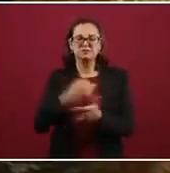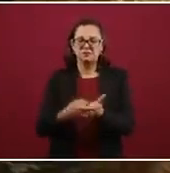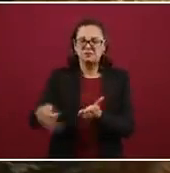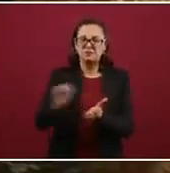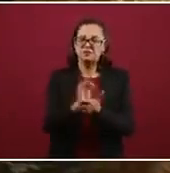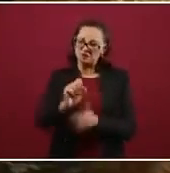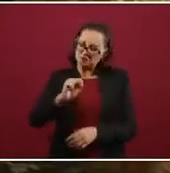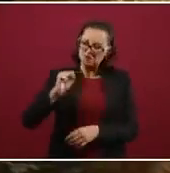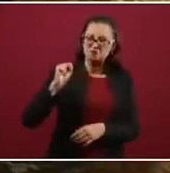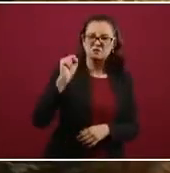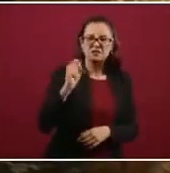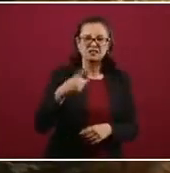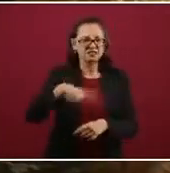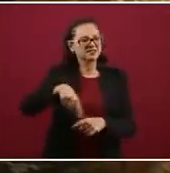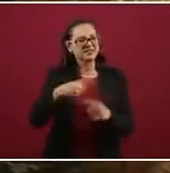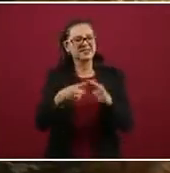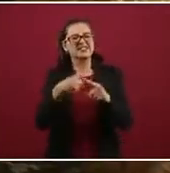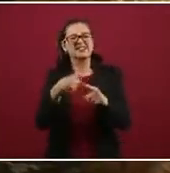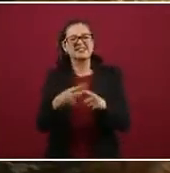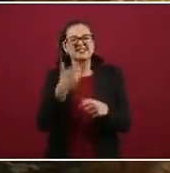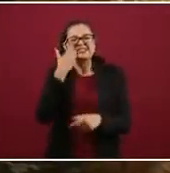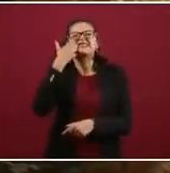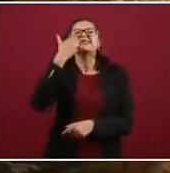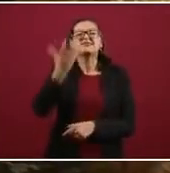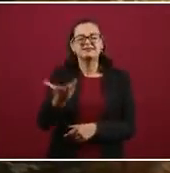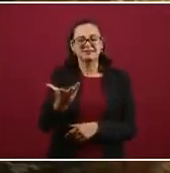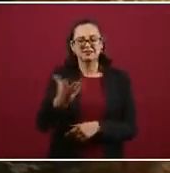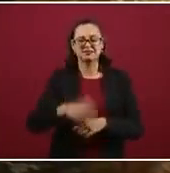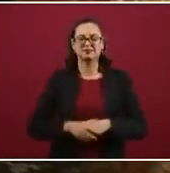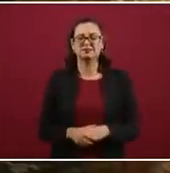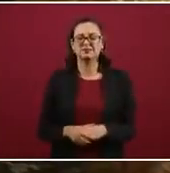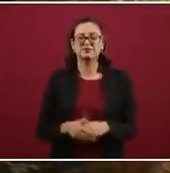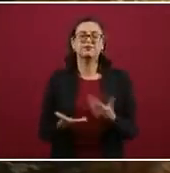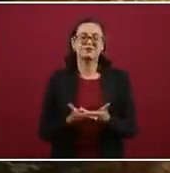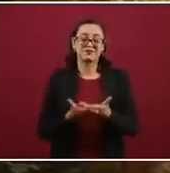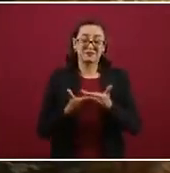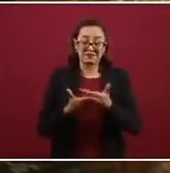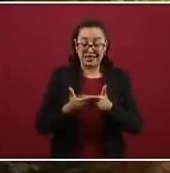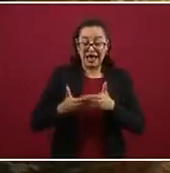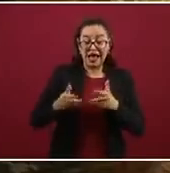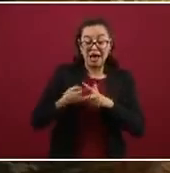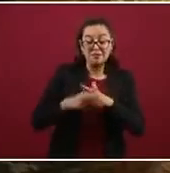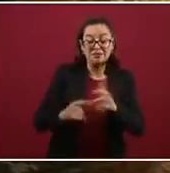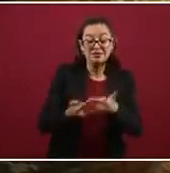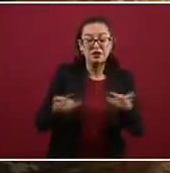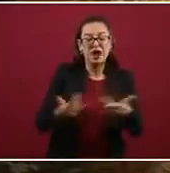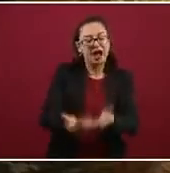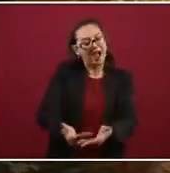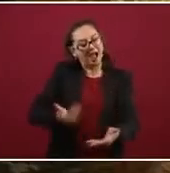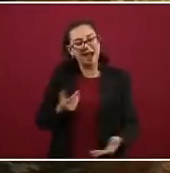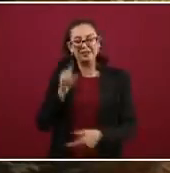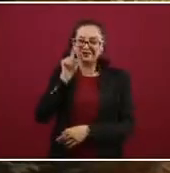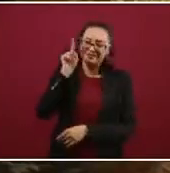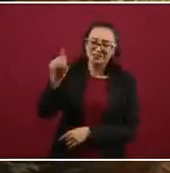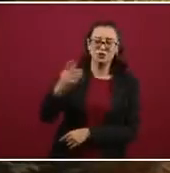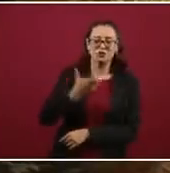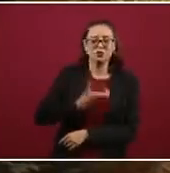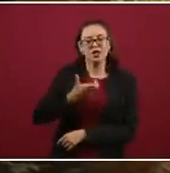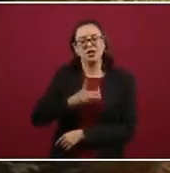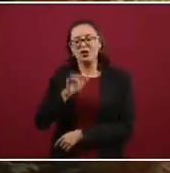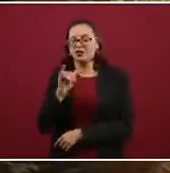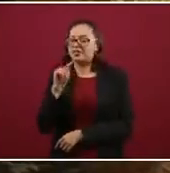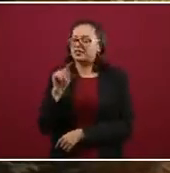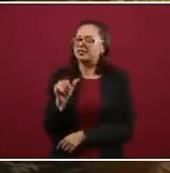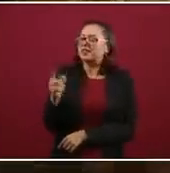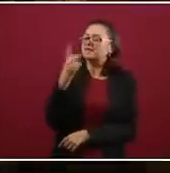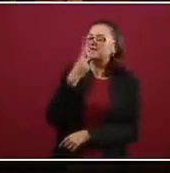es lo que querían? Antes de entrar en este punto, vamos de nueva cuenta al Zócalo, donde está Rita Abreu. A ver, Rita, cuéntanos cómo van estas